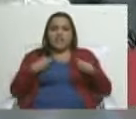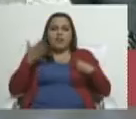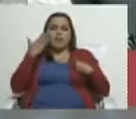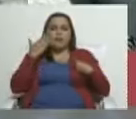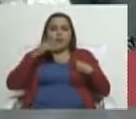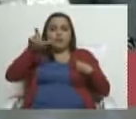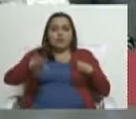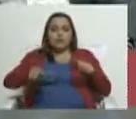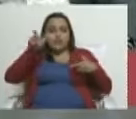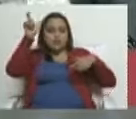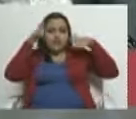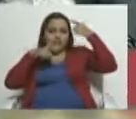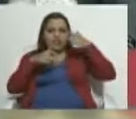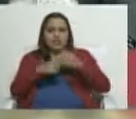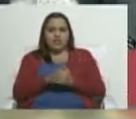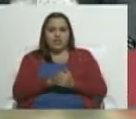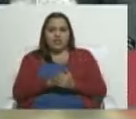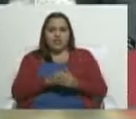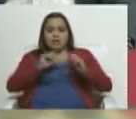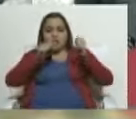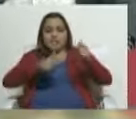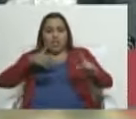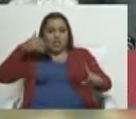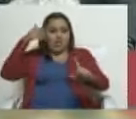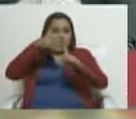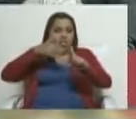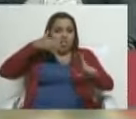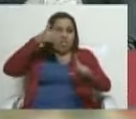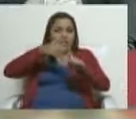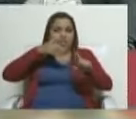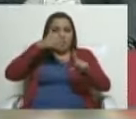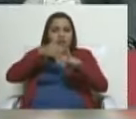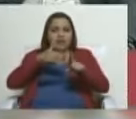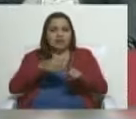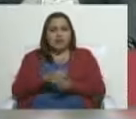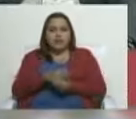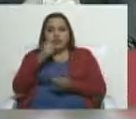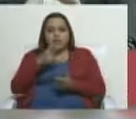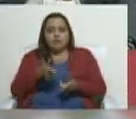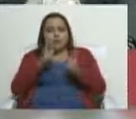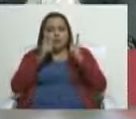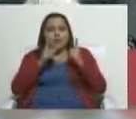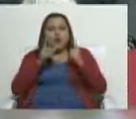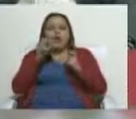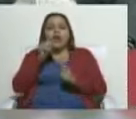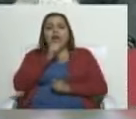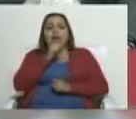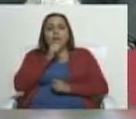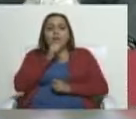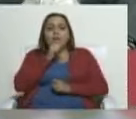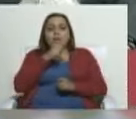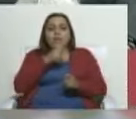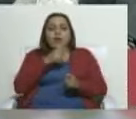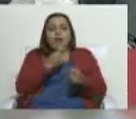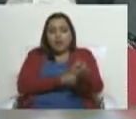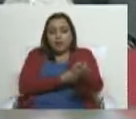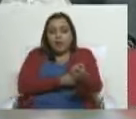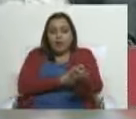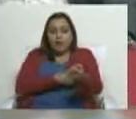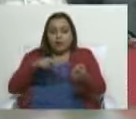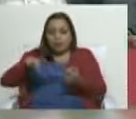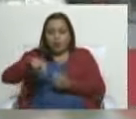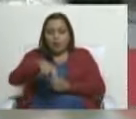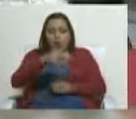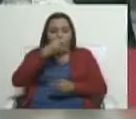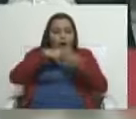de un chavista. Y empezaron a acosarla, empezaron a evitar que mi hermano pudiera bajar a comprar agua, a comprar alimentos, y yo tuve que